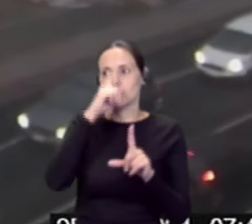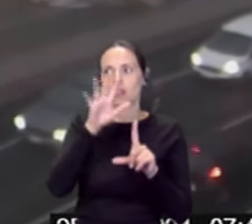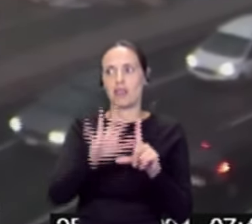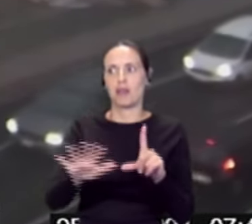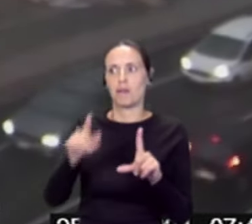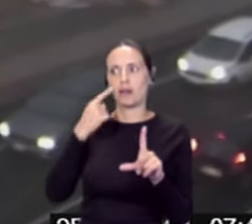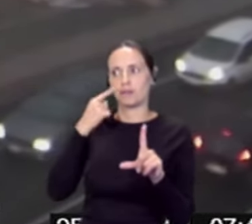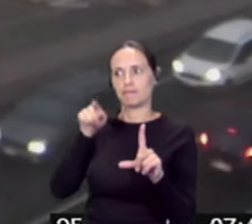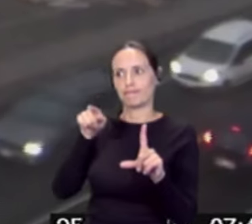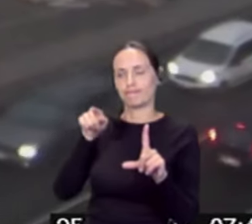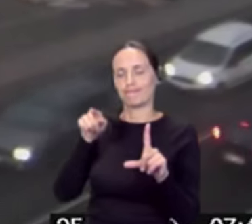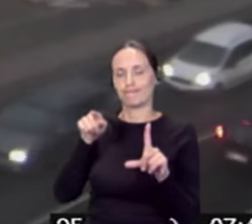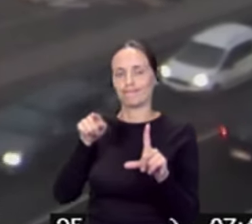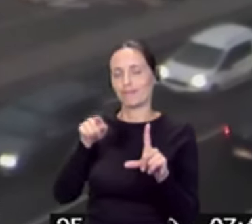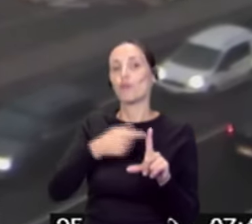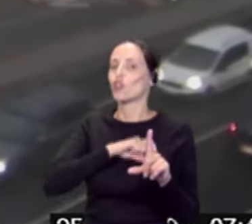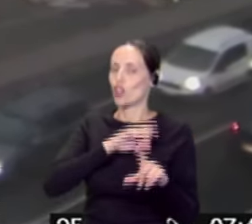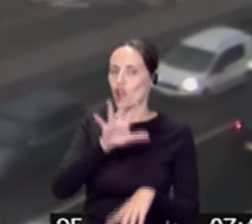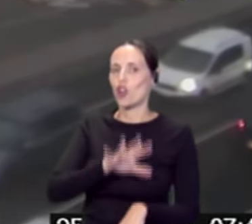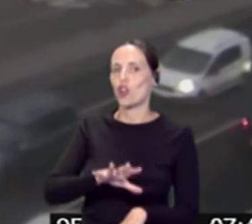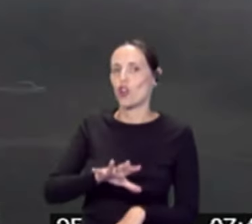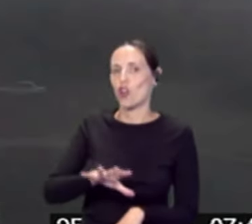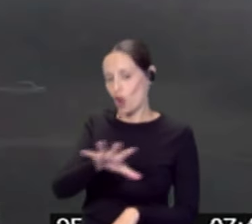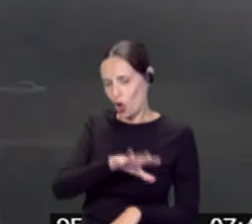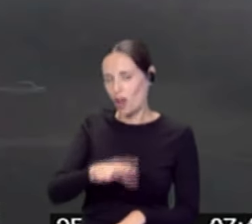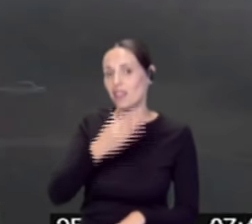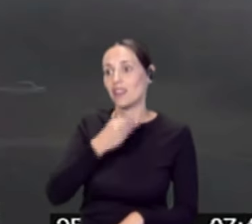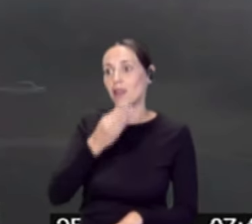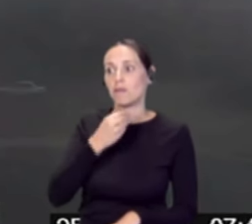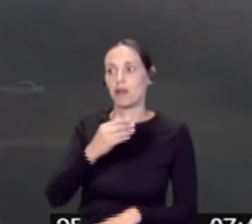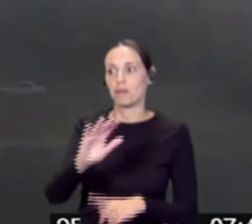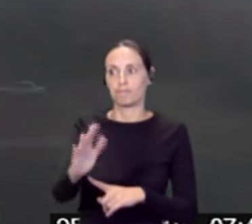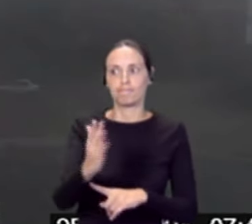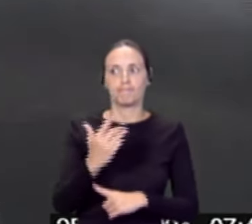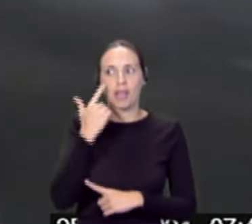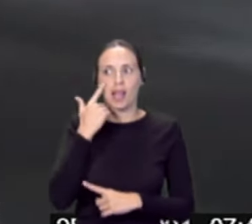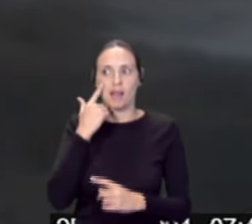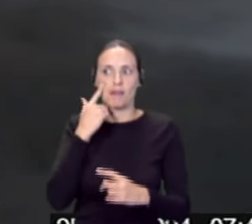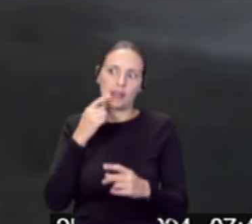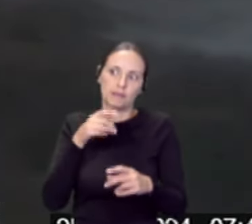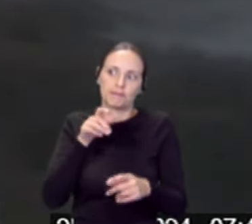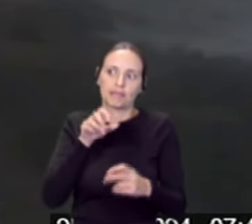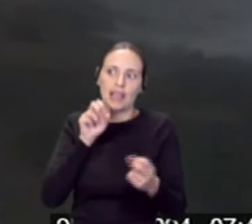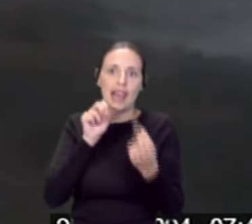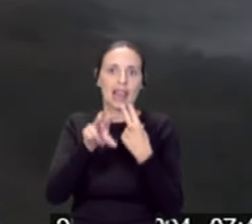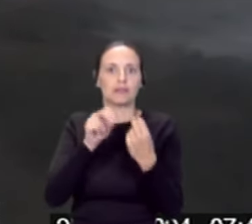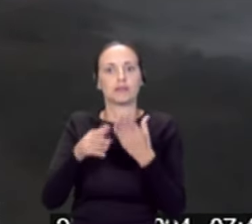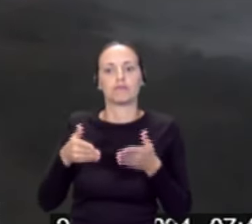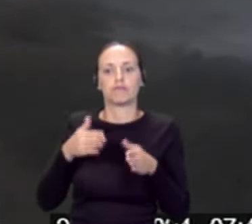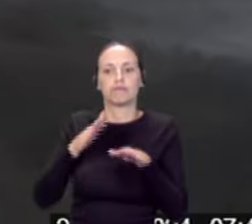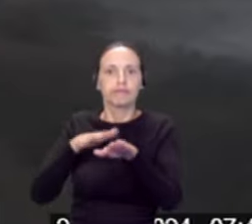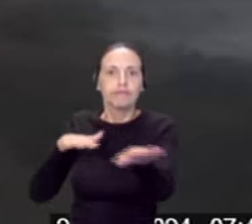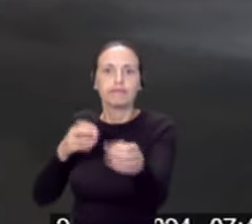la policía local de Las Palmas de Gran Canaria para ver cómo está el tráfico hasta ahora de la mañana en la ciudad.